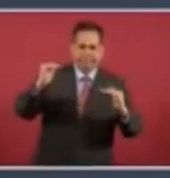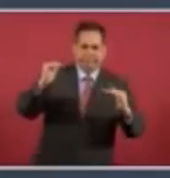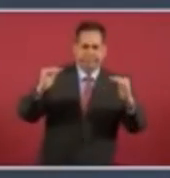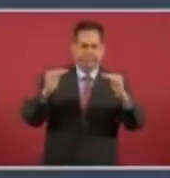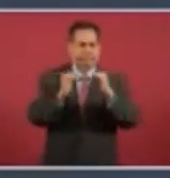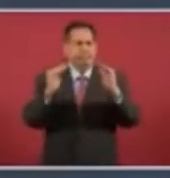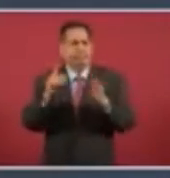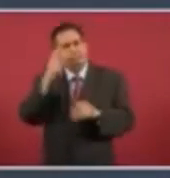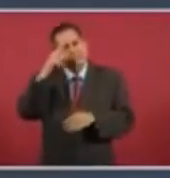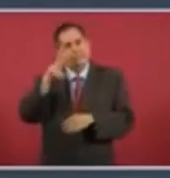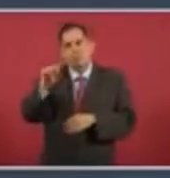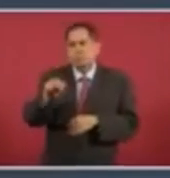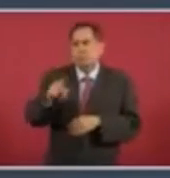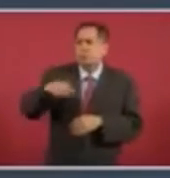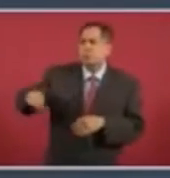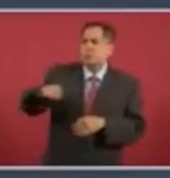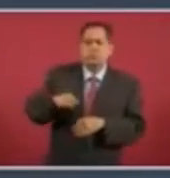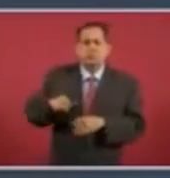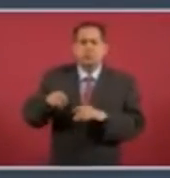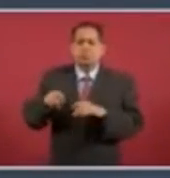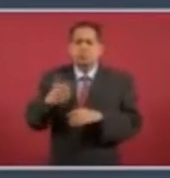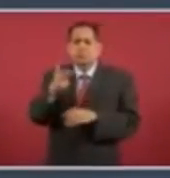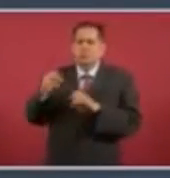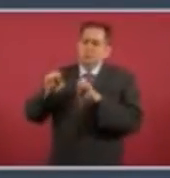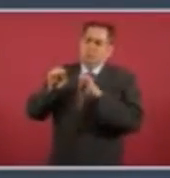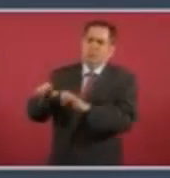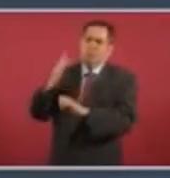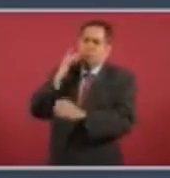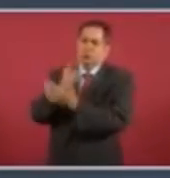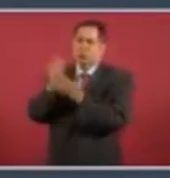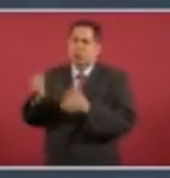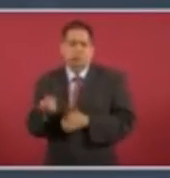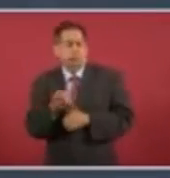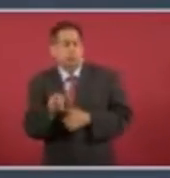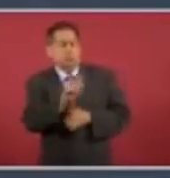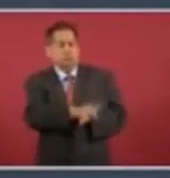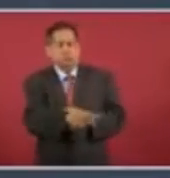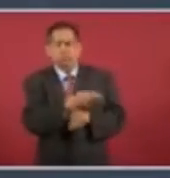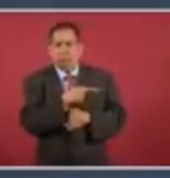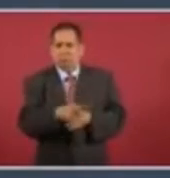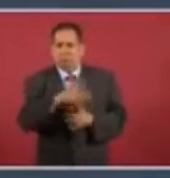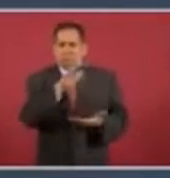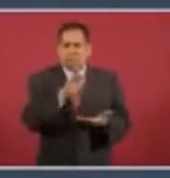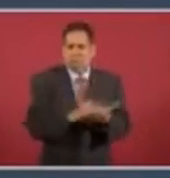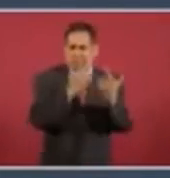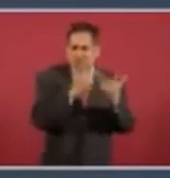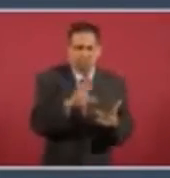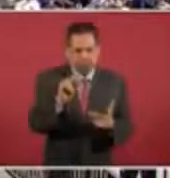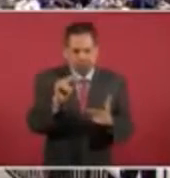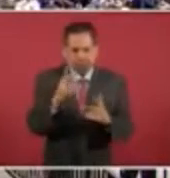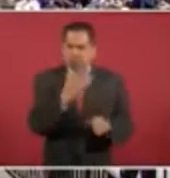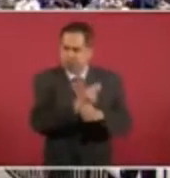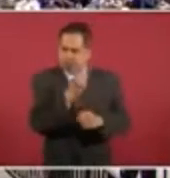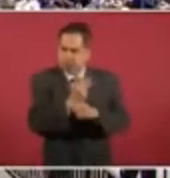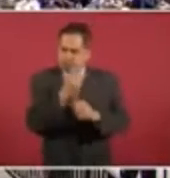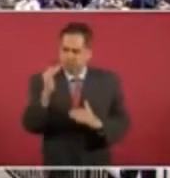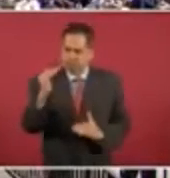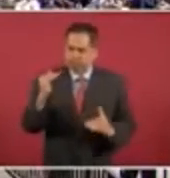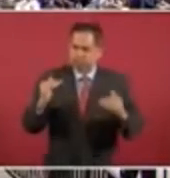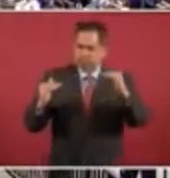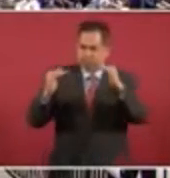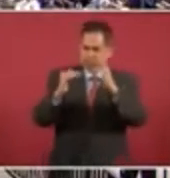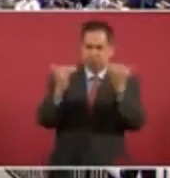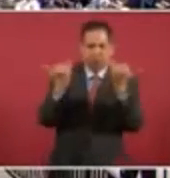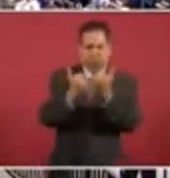con hoteles de gran lujo y colonias marginadas. Este programa está